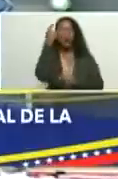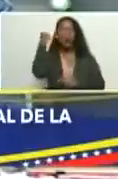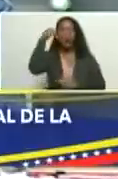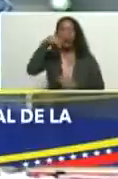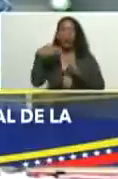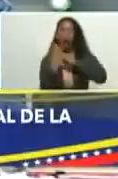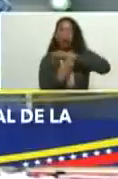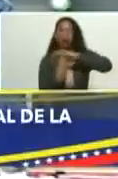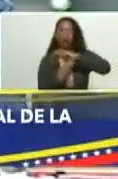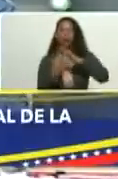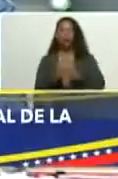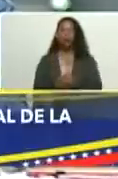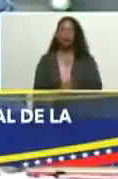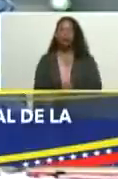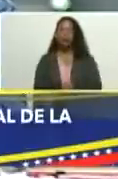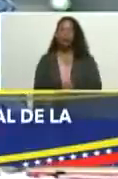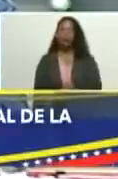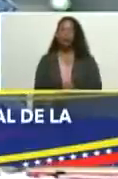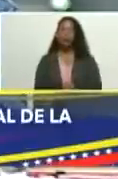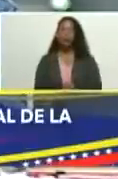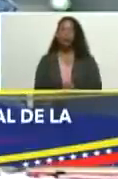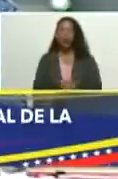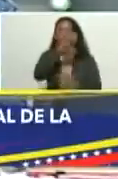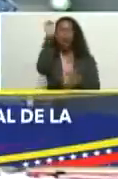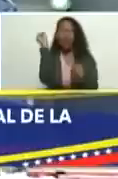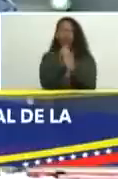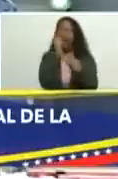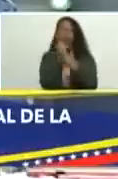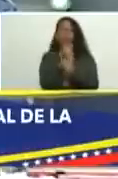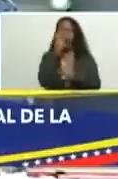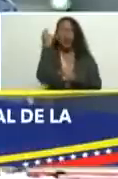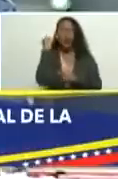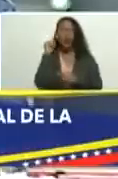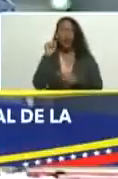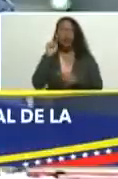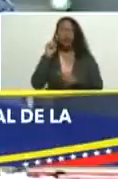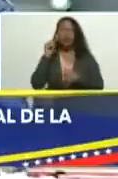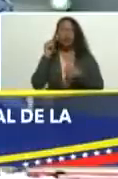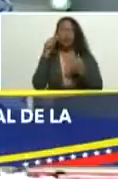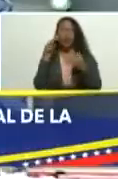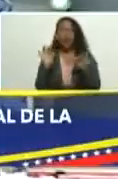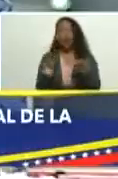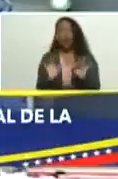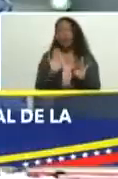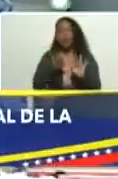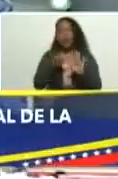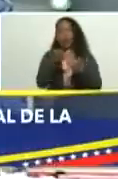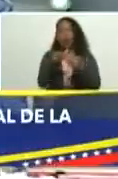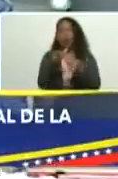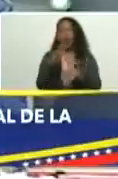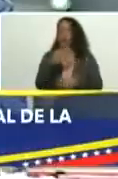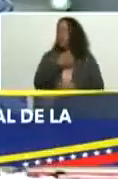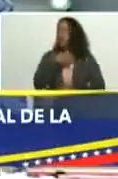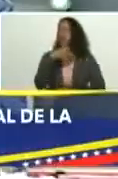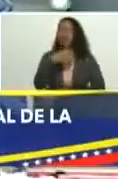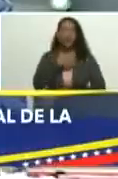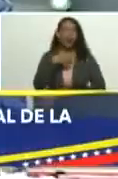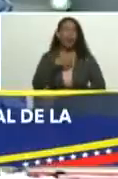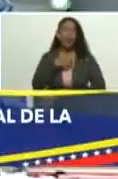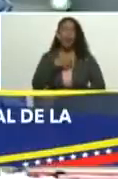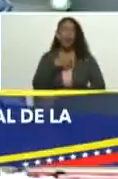base, a los trabajadores y trabajadoras de a pie. No puede haber